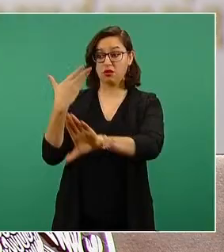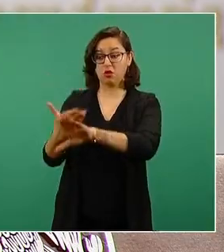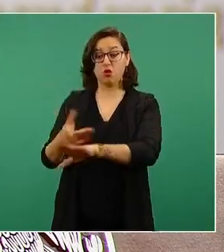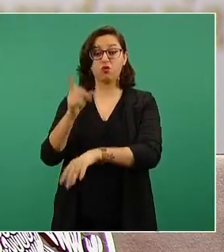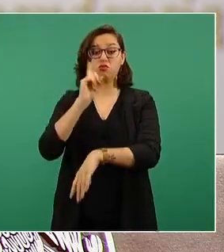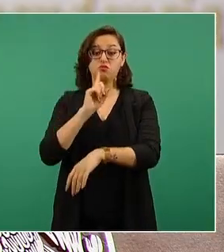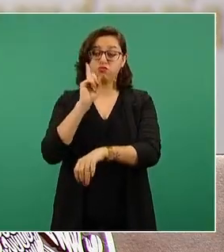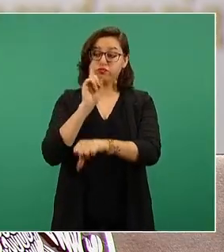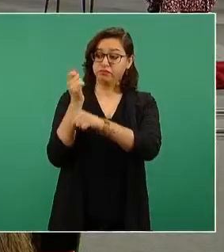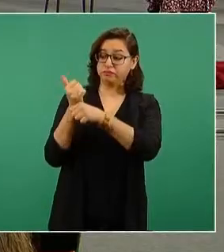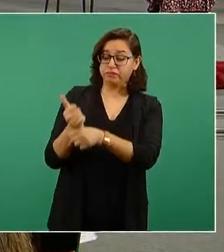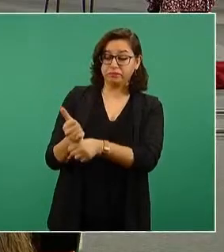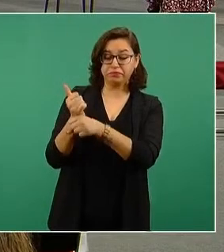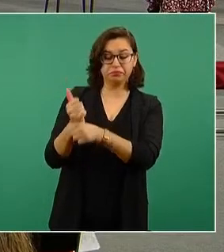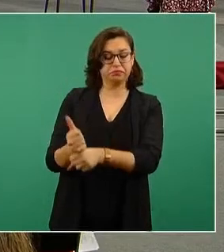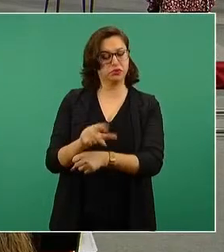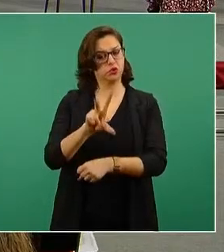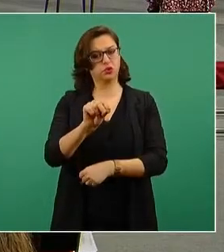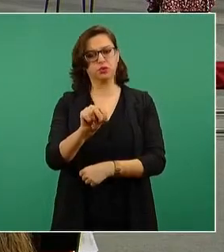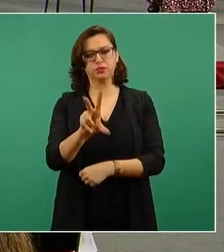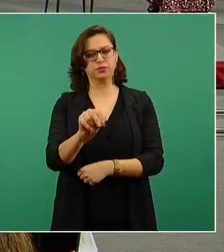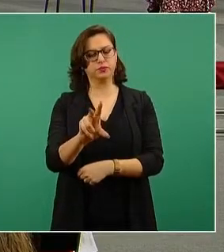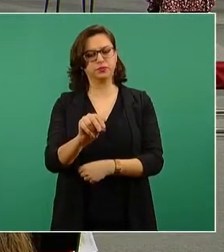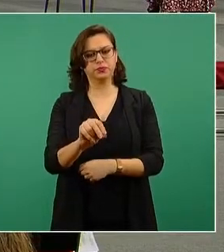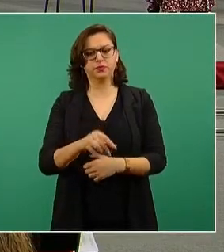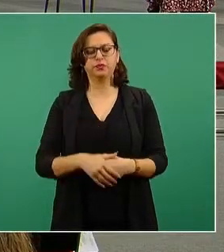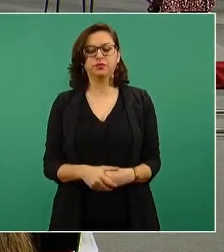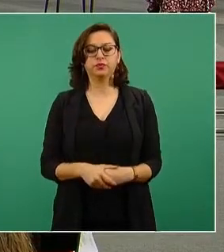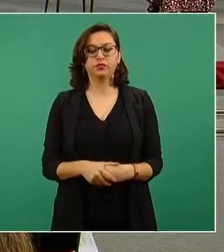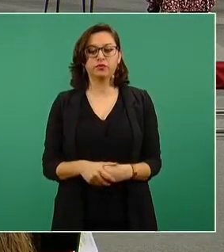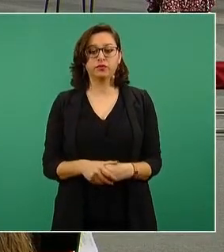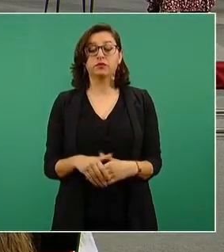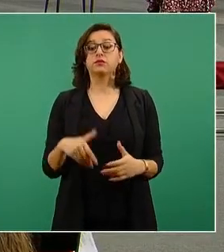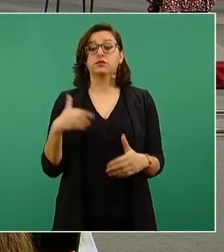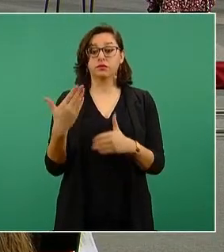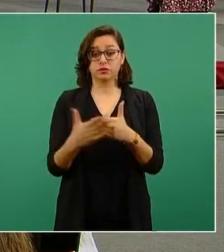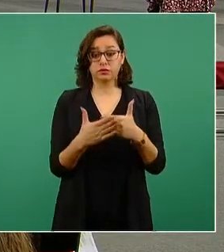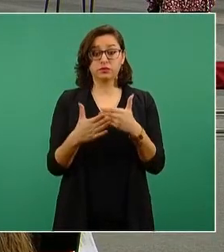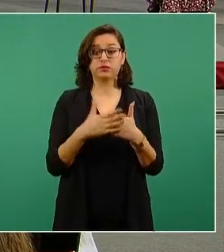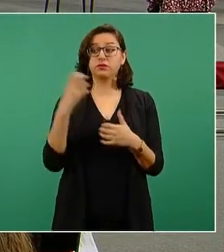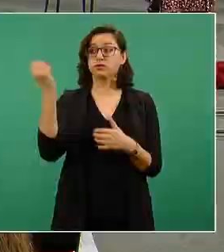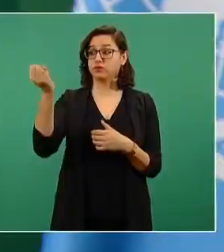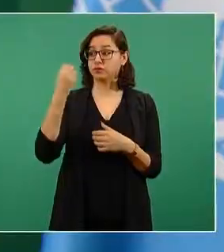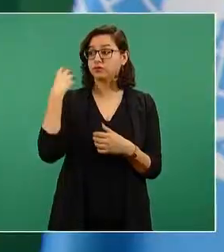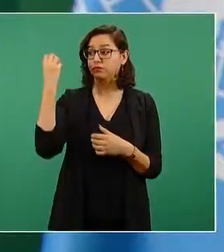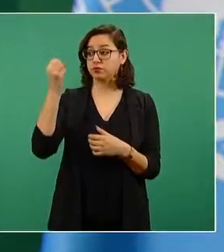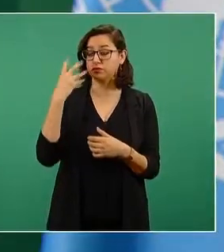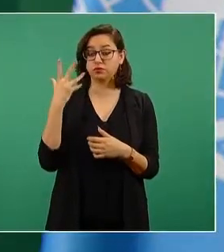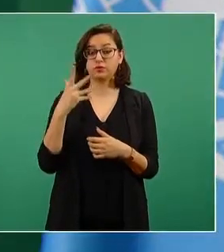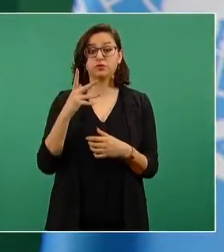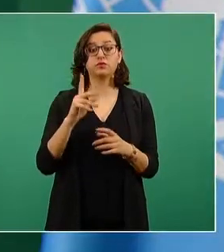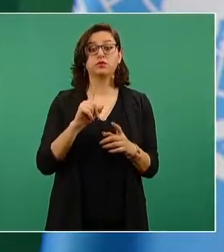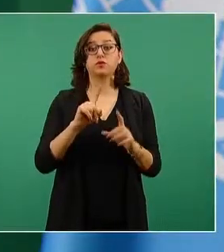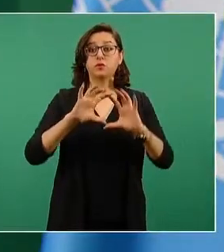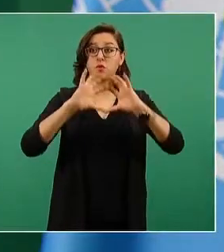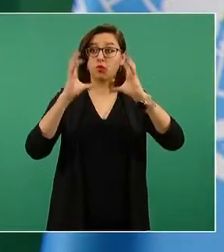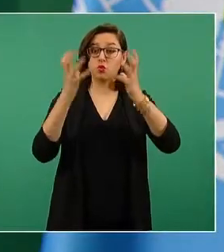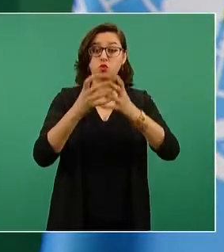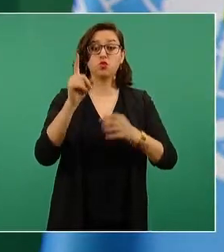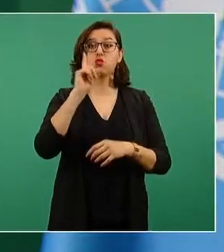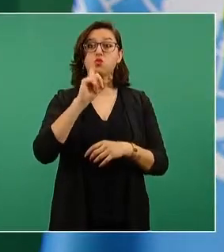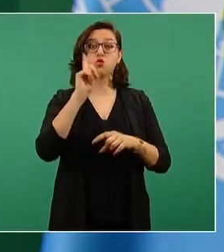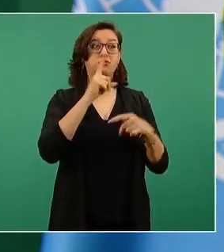más dañadas. En este foro escucharemos las voces de mujeres de todo el